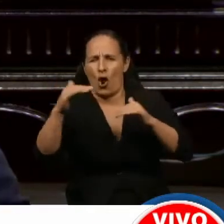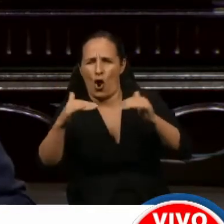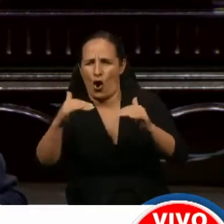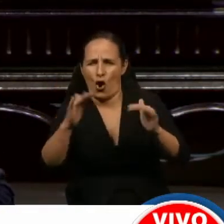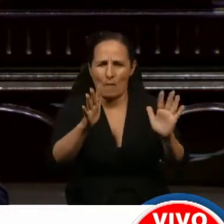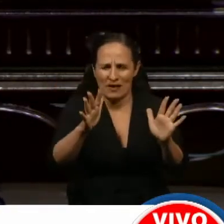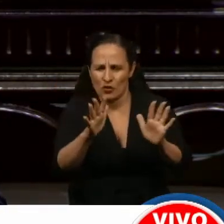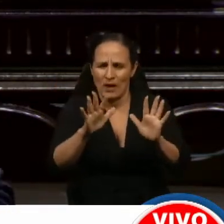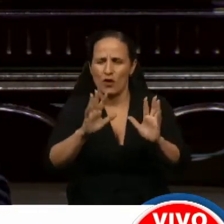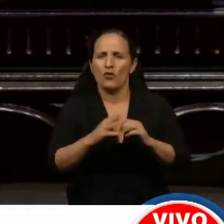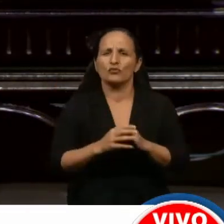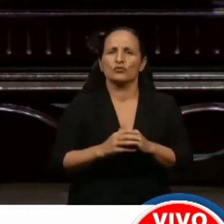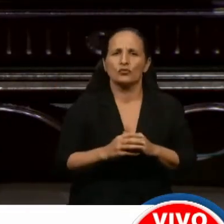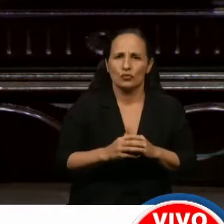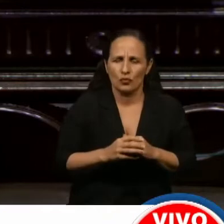ese es el número global,